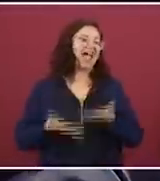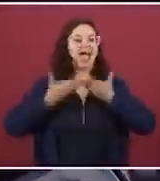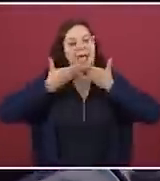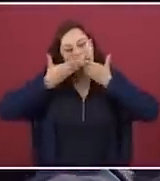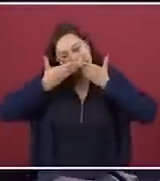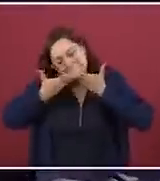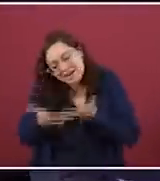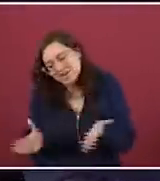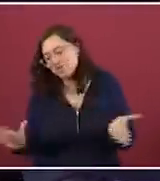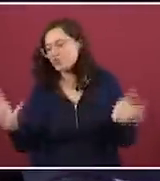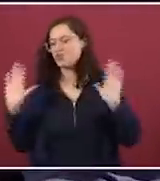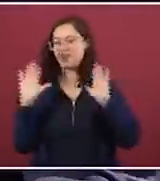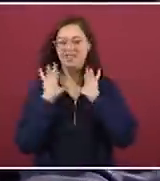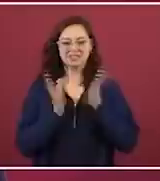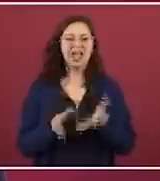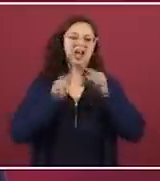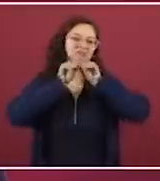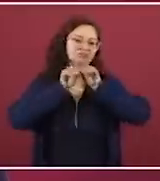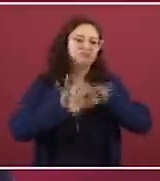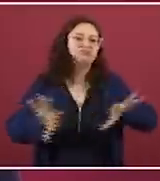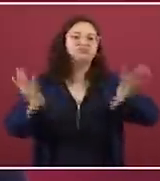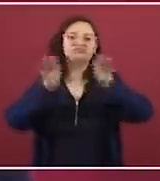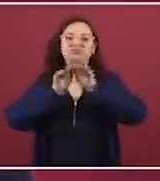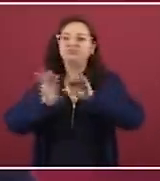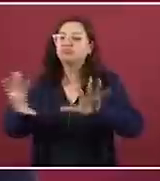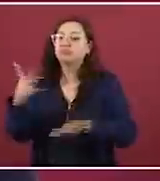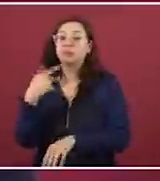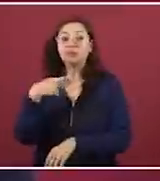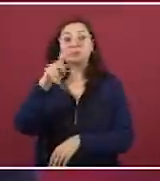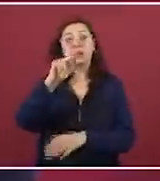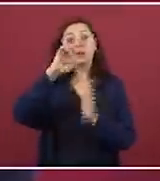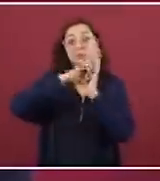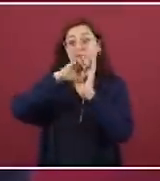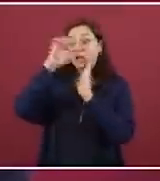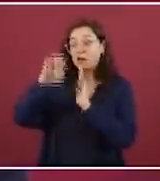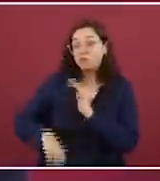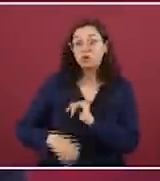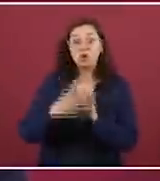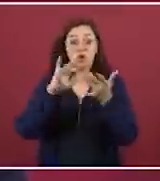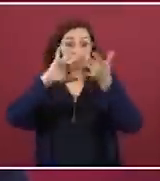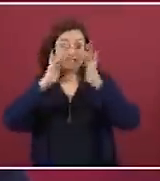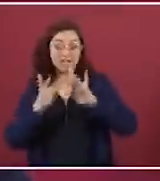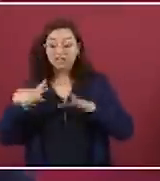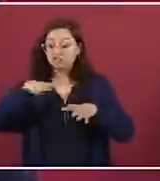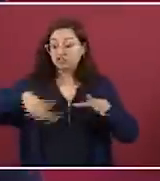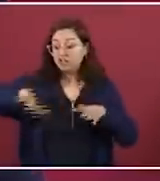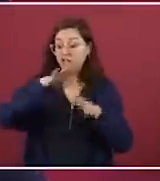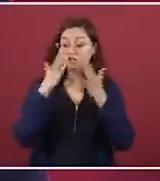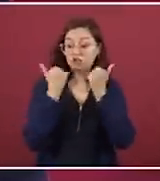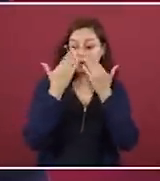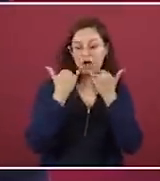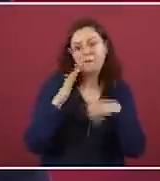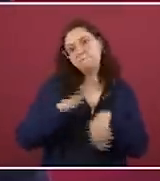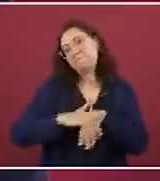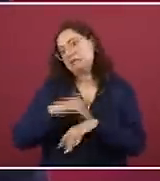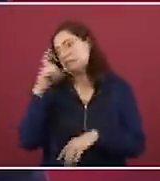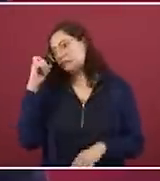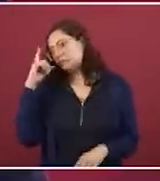sería muy complicado. O sea, esa es la razón de